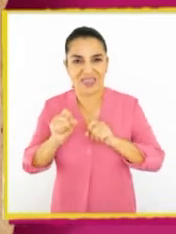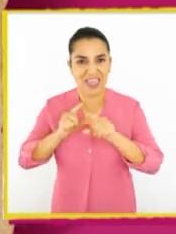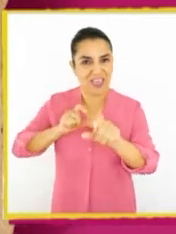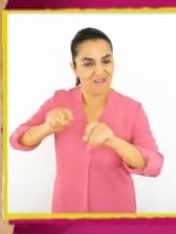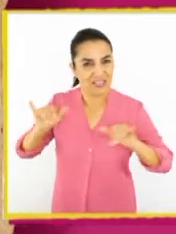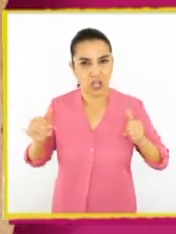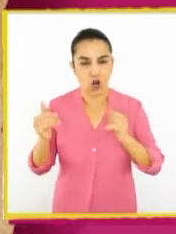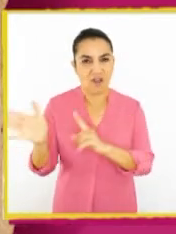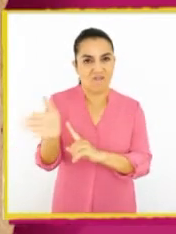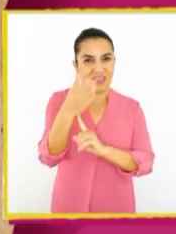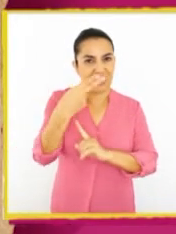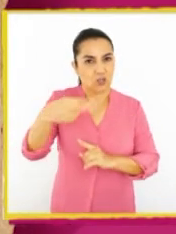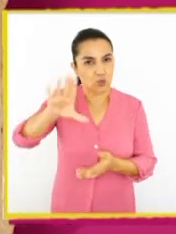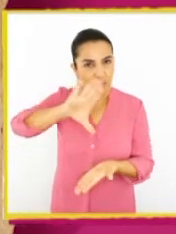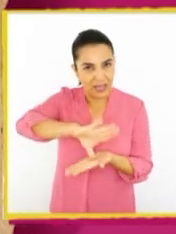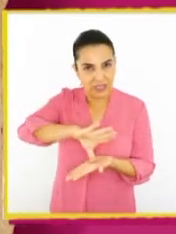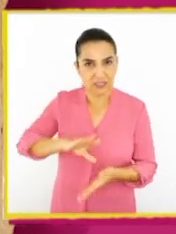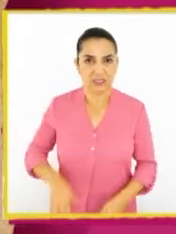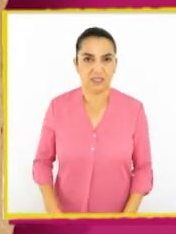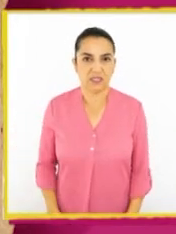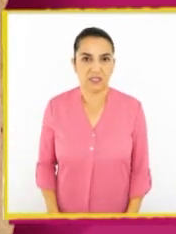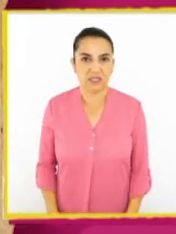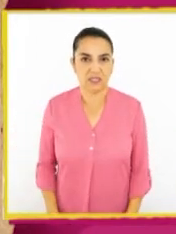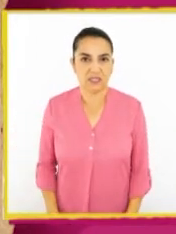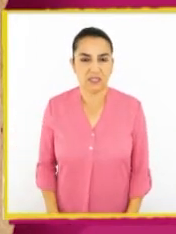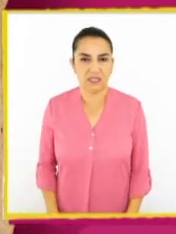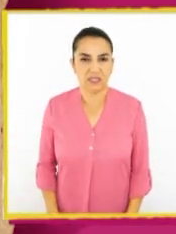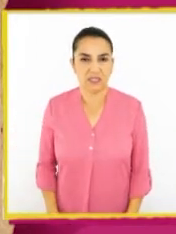defensa y gloria de la bandera de su patria.